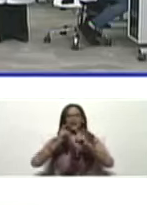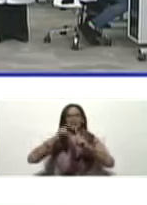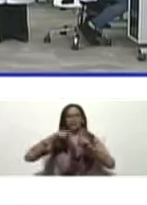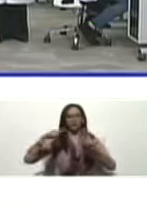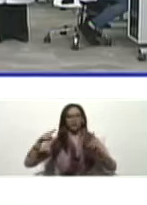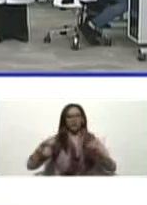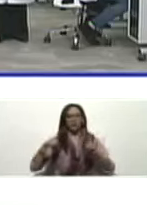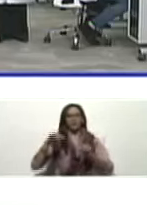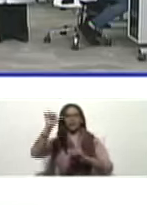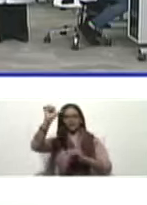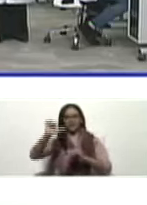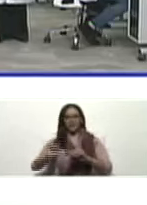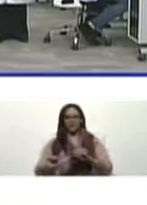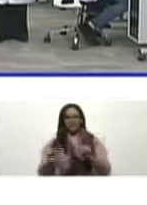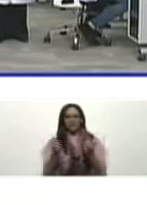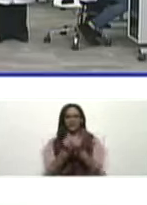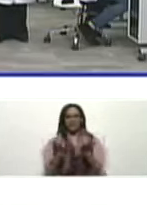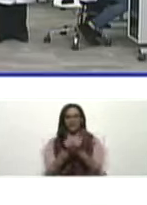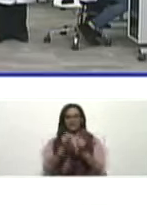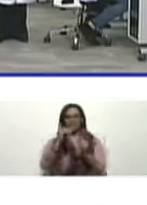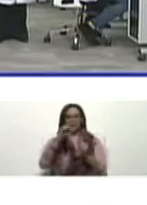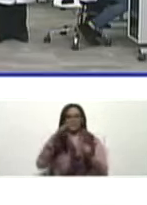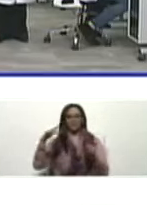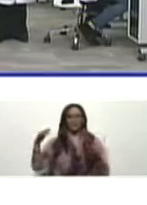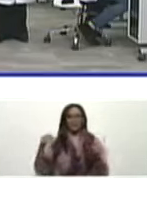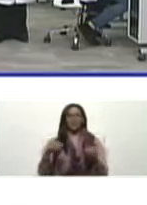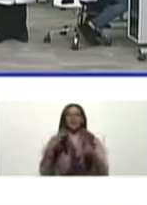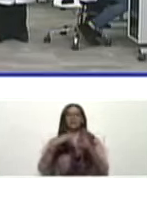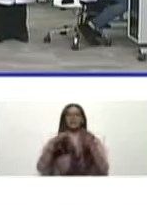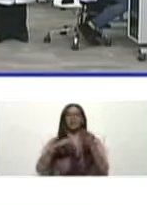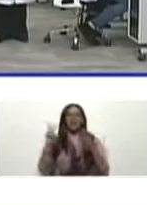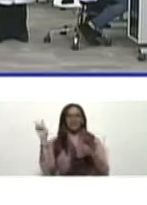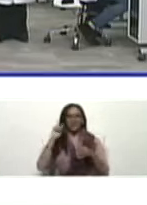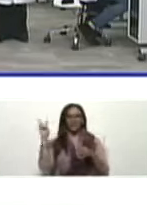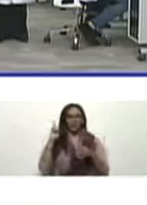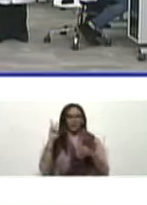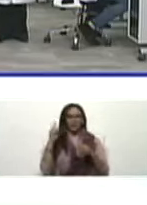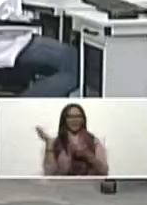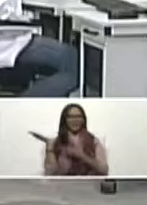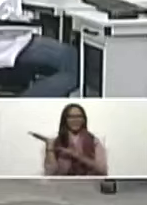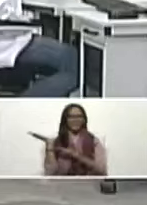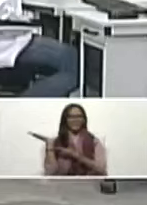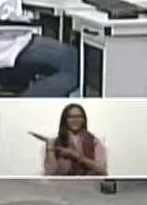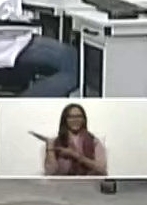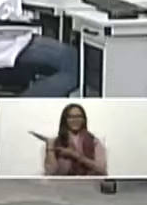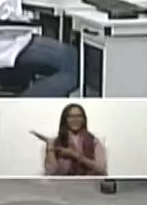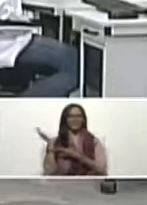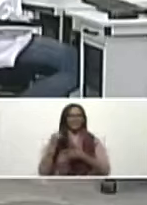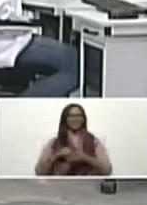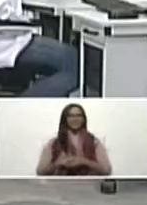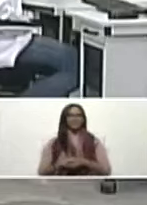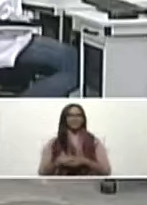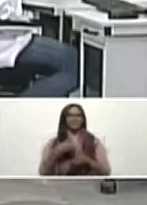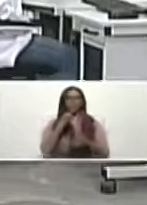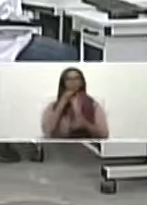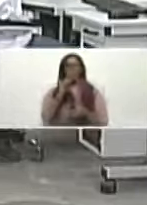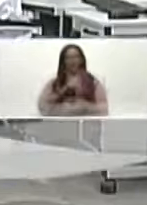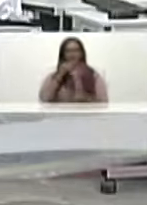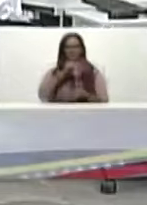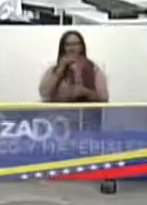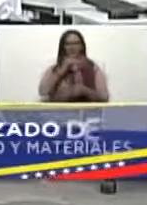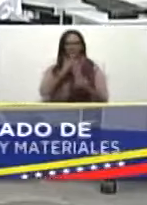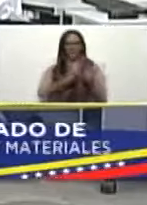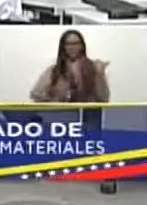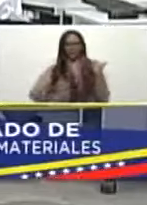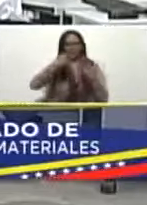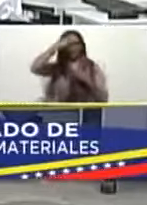Análisis Mineralógico y Materiales de Venezuela. ¡Adelante! Buenas tardes, presidente, pueblo de